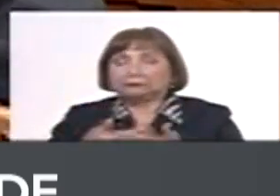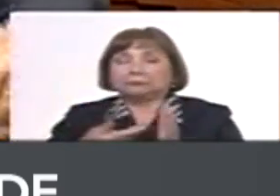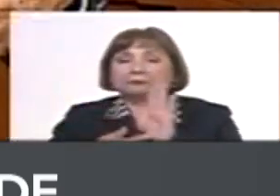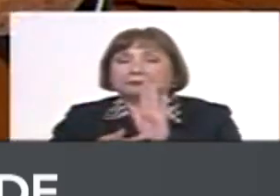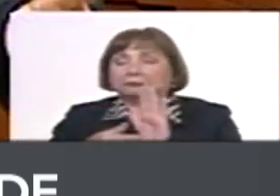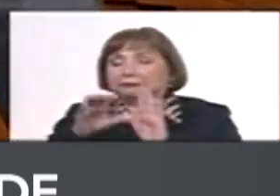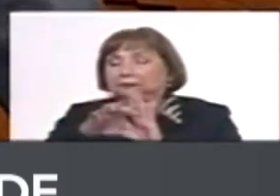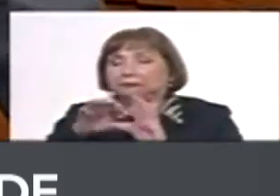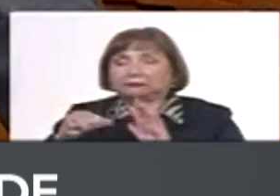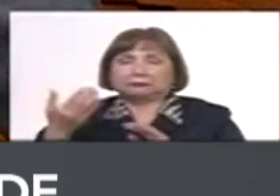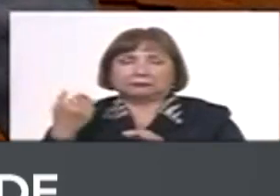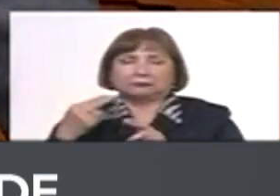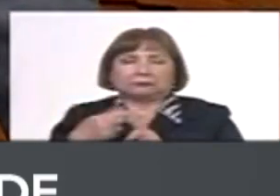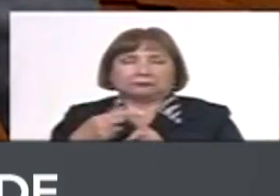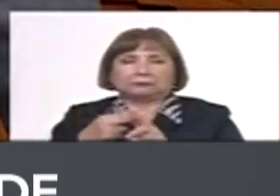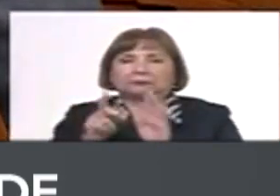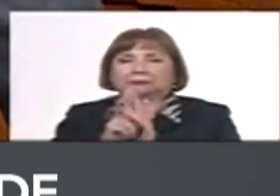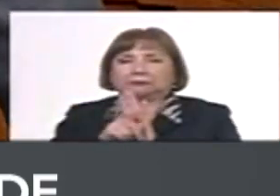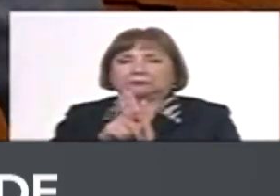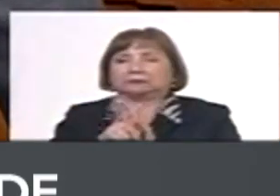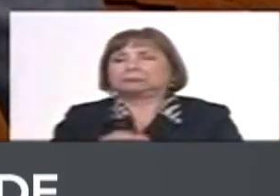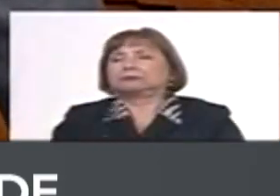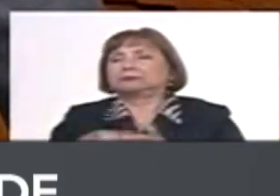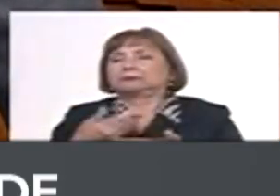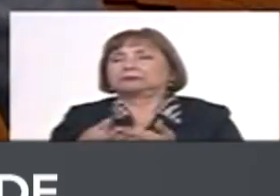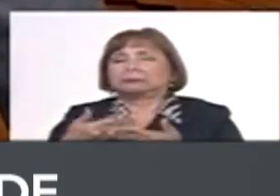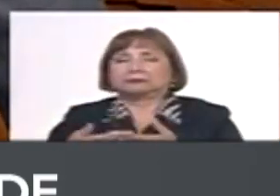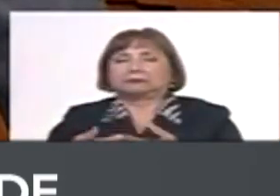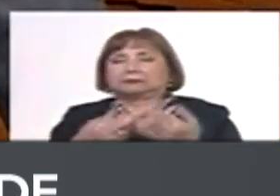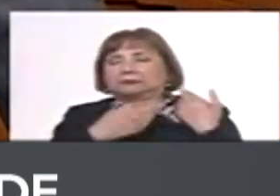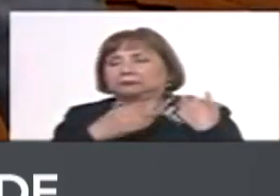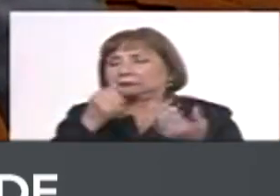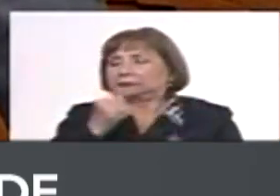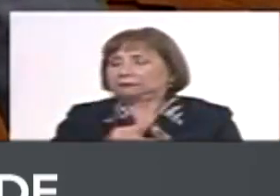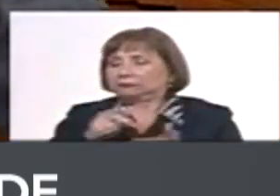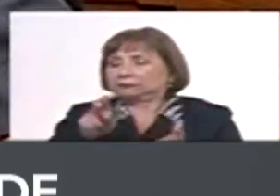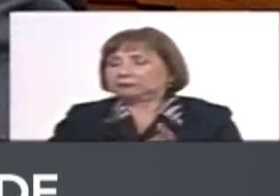presentado hace pocos minutos y cuyo cargo